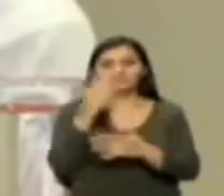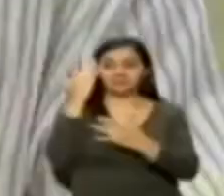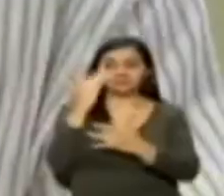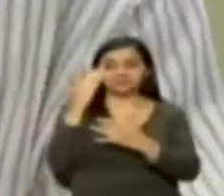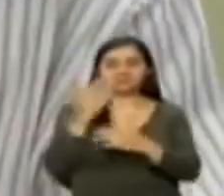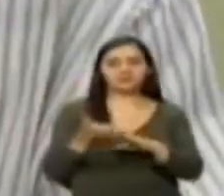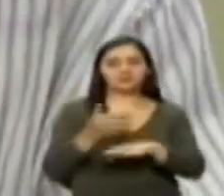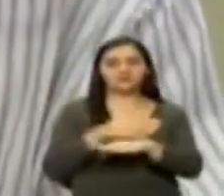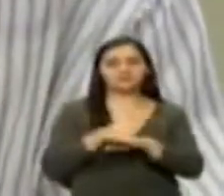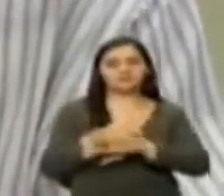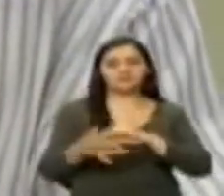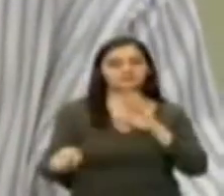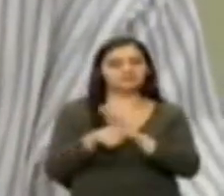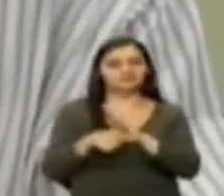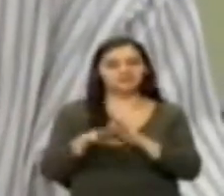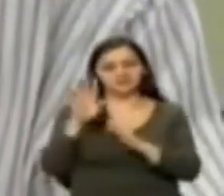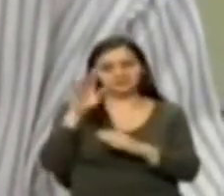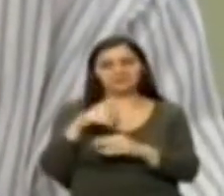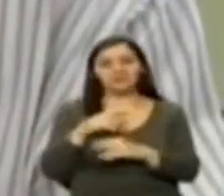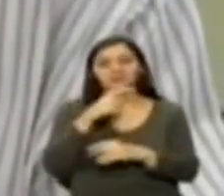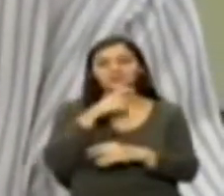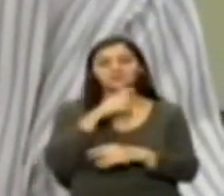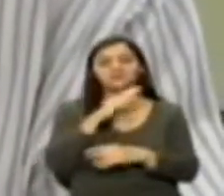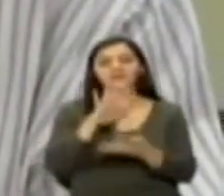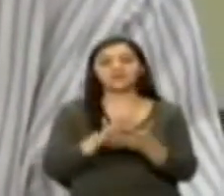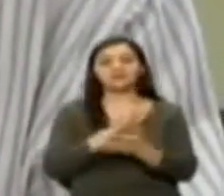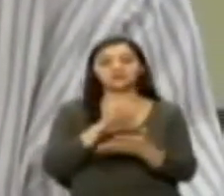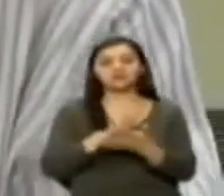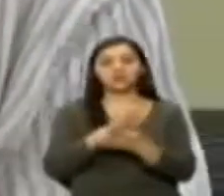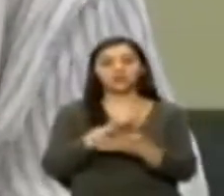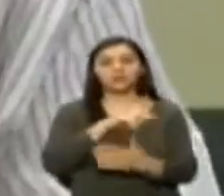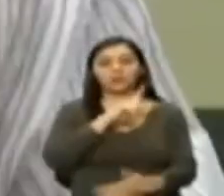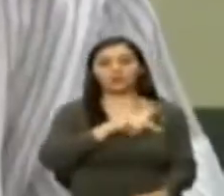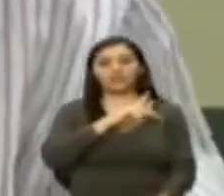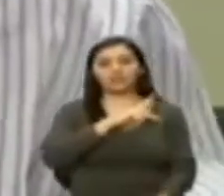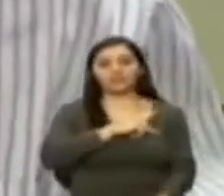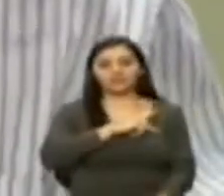nos ofreció la Spoch, señor presidente, y usted nos ofreció TAME, ayúdenos.